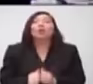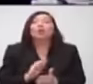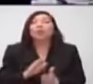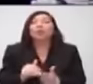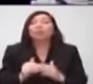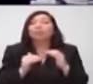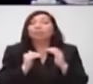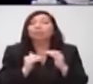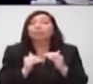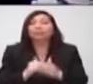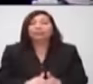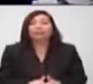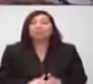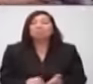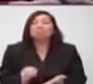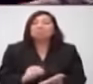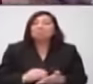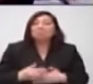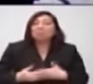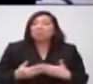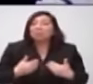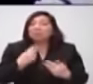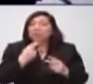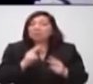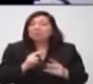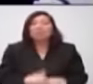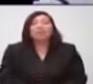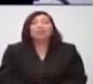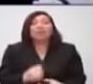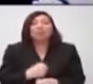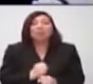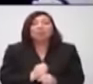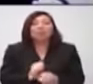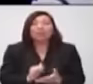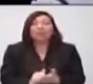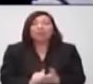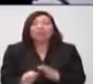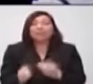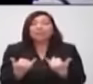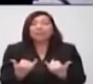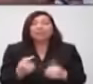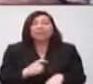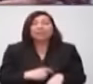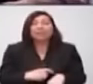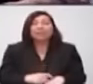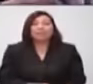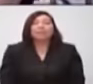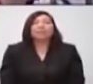estas limitaciones, más adelante se podrán estar viendo las obras que se han estado ejecutando en este periodo.